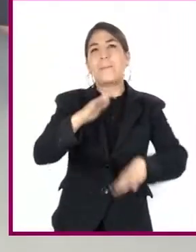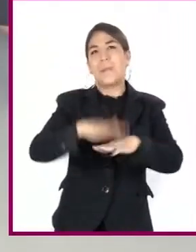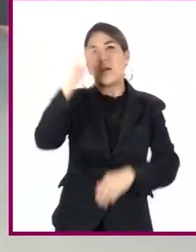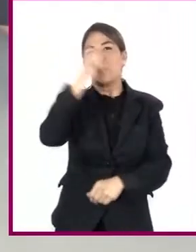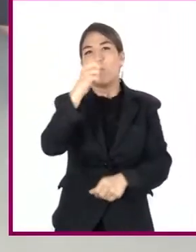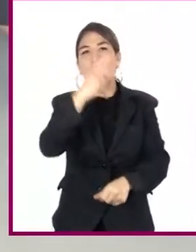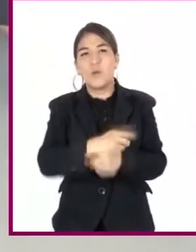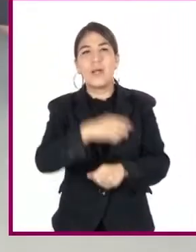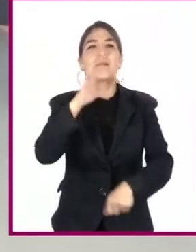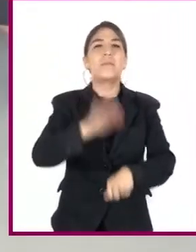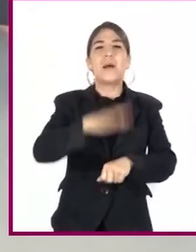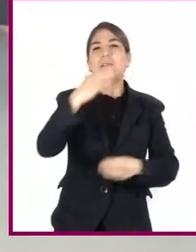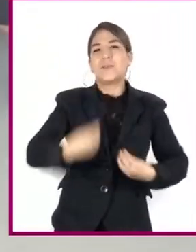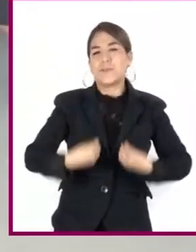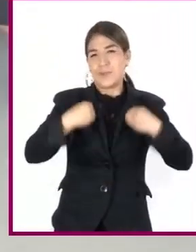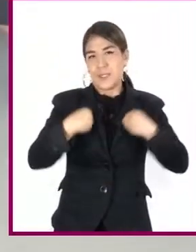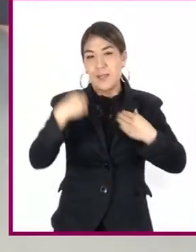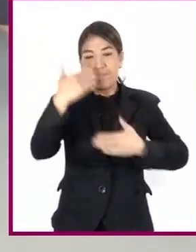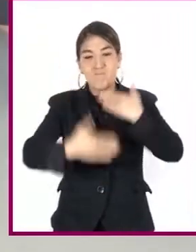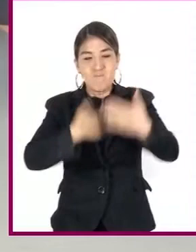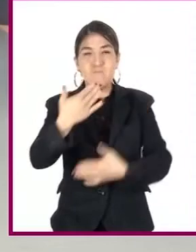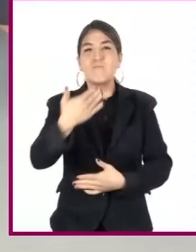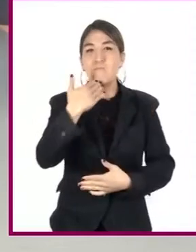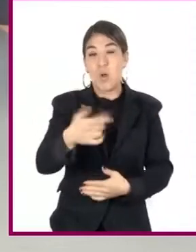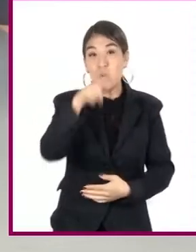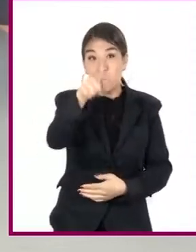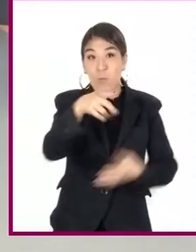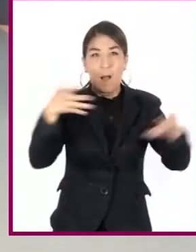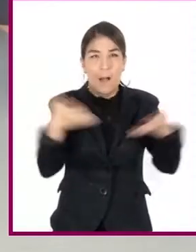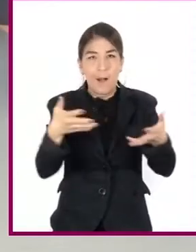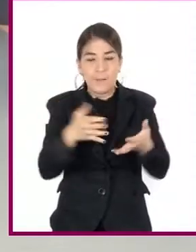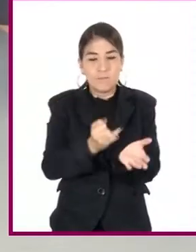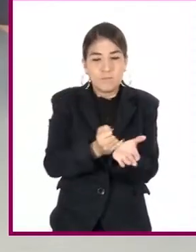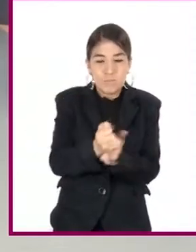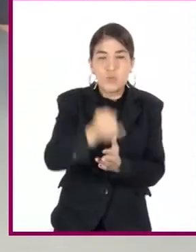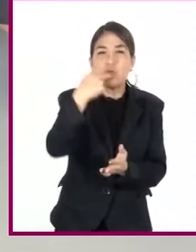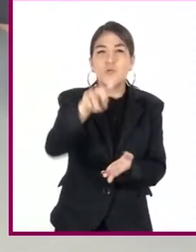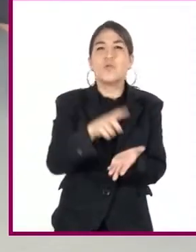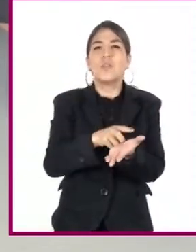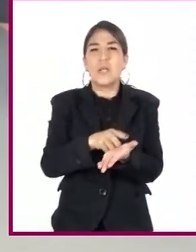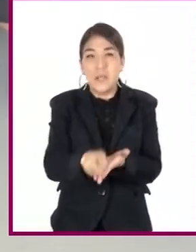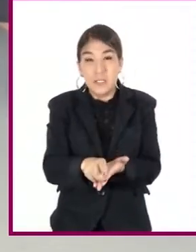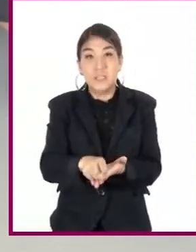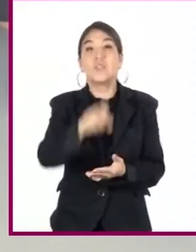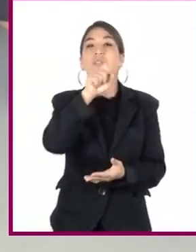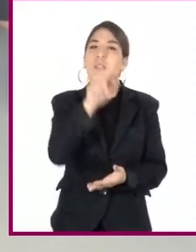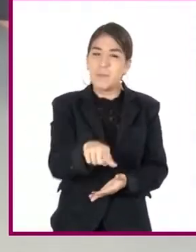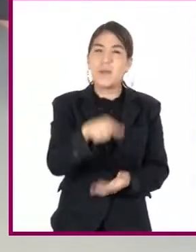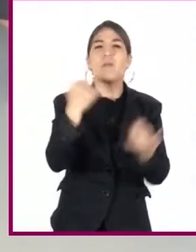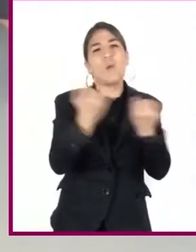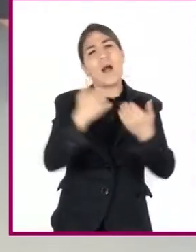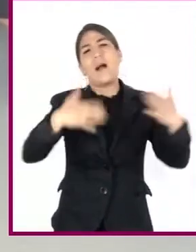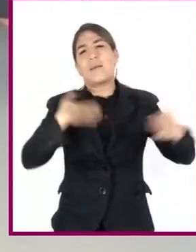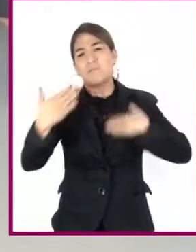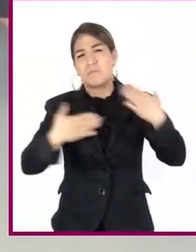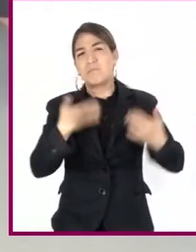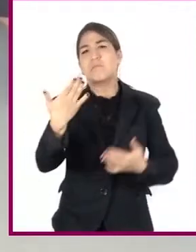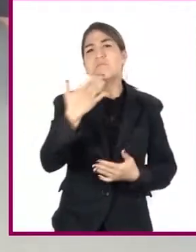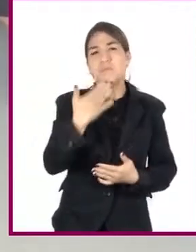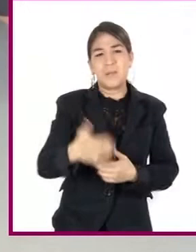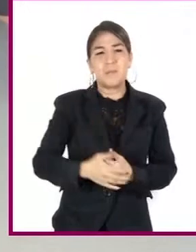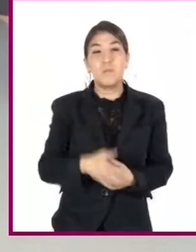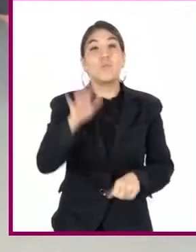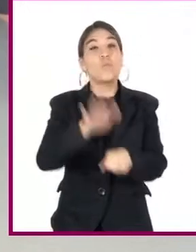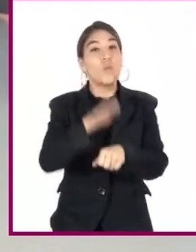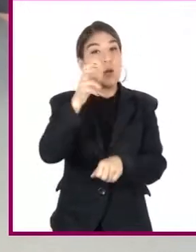una vida plena y para poder ejercer nuestros derechos, así como desarrollarnos de manera íntegra. Por ello,